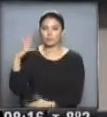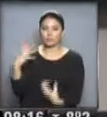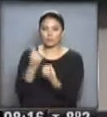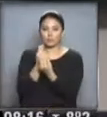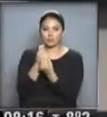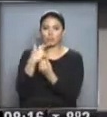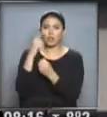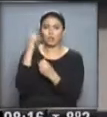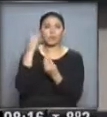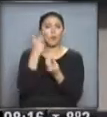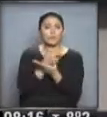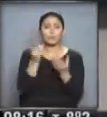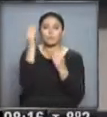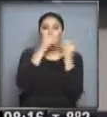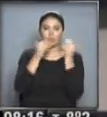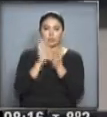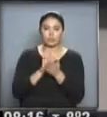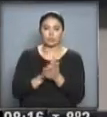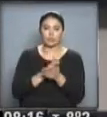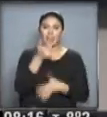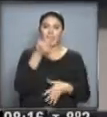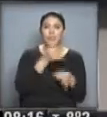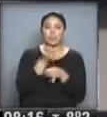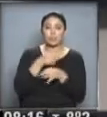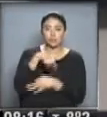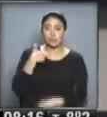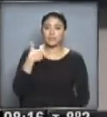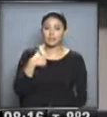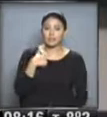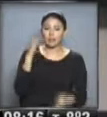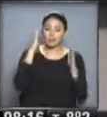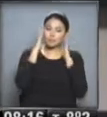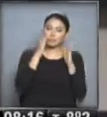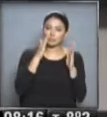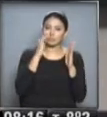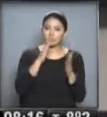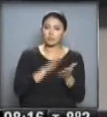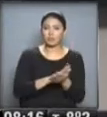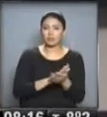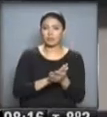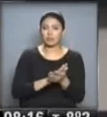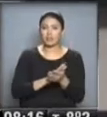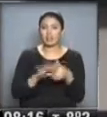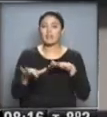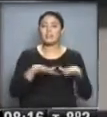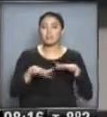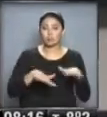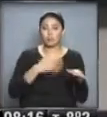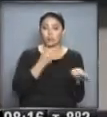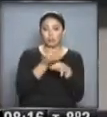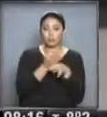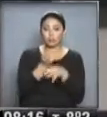muestra su preocupación por el estado de la educación en la argentina puntualmente el estado de la educación